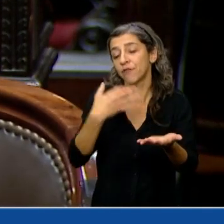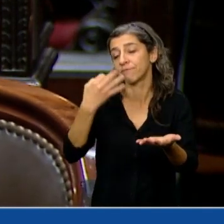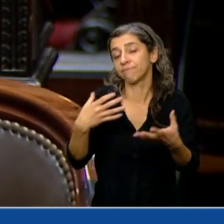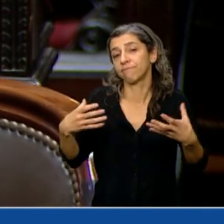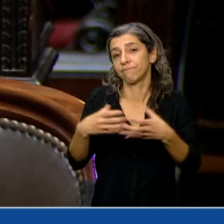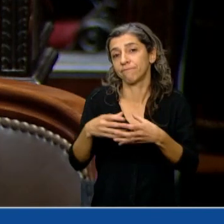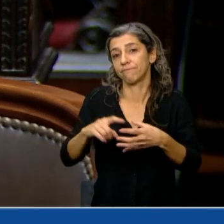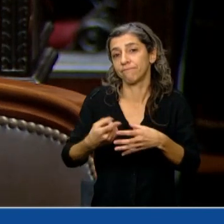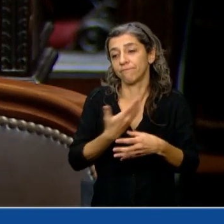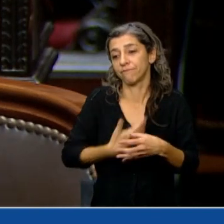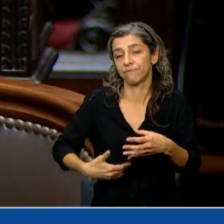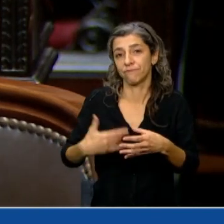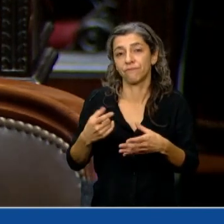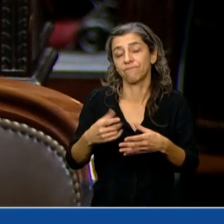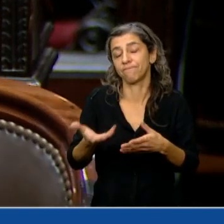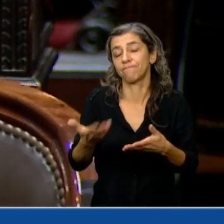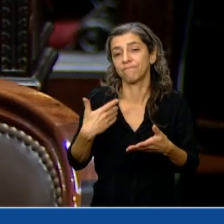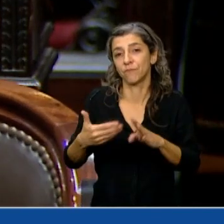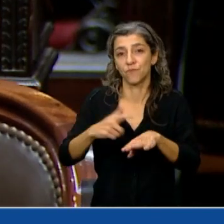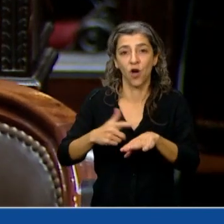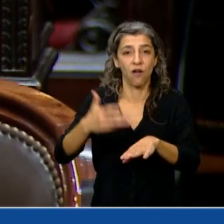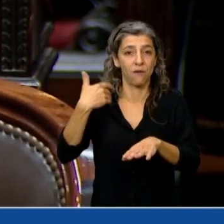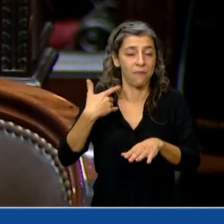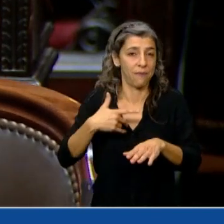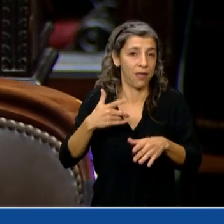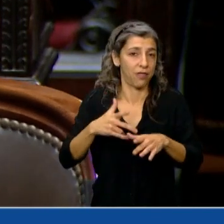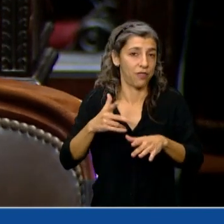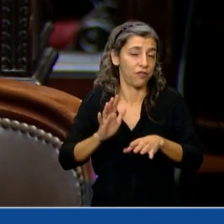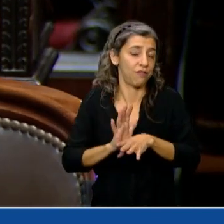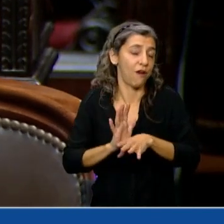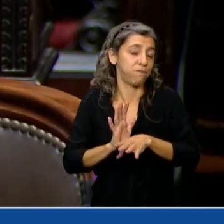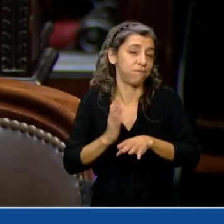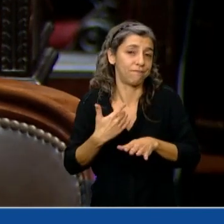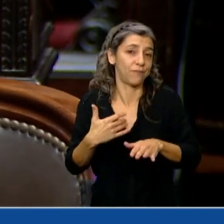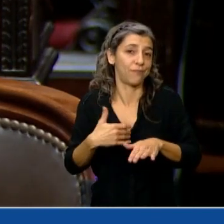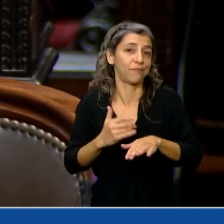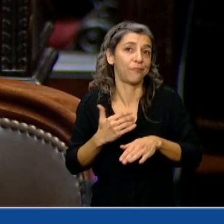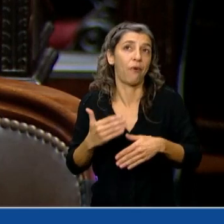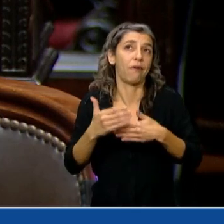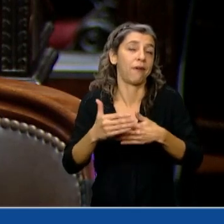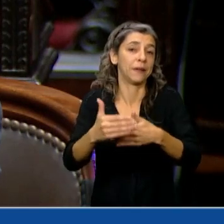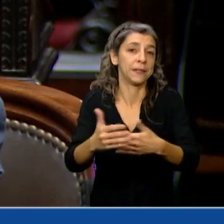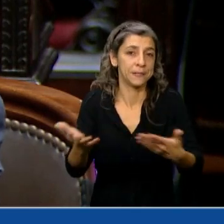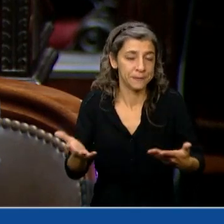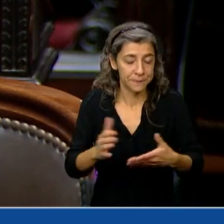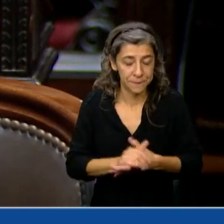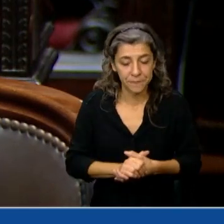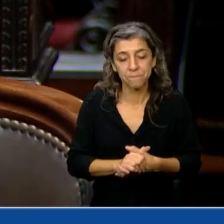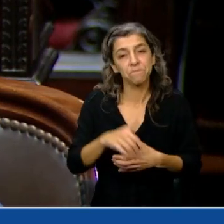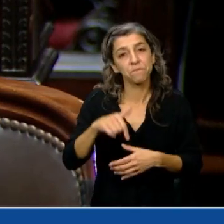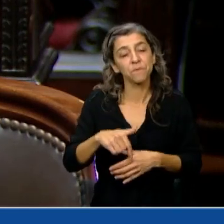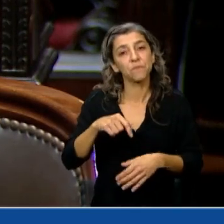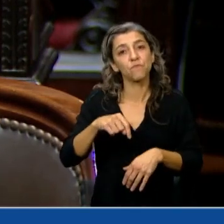bloqueado. Y en este tratamiento se está planteando un régimen especial de